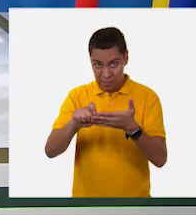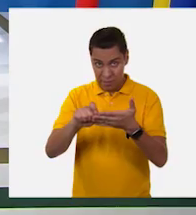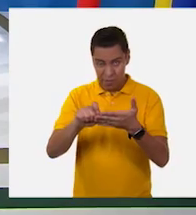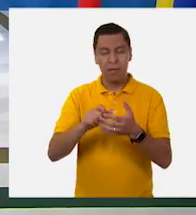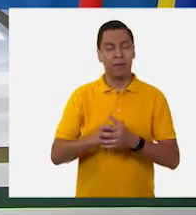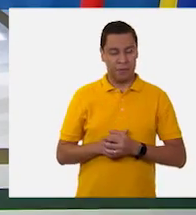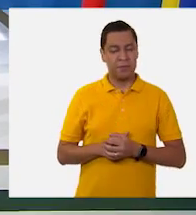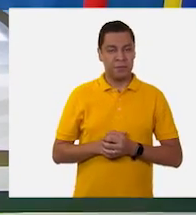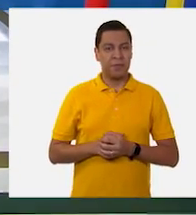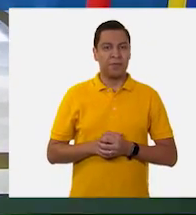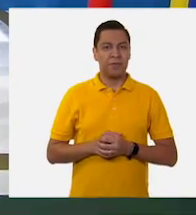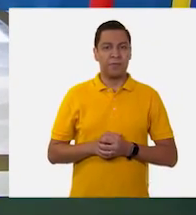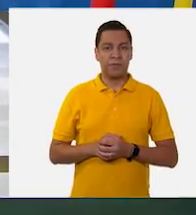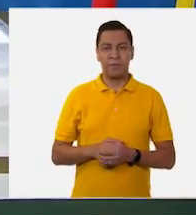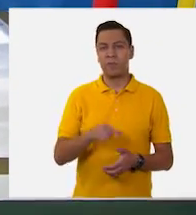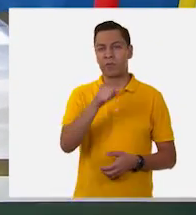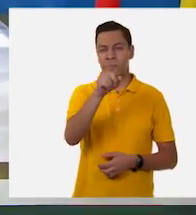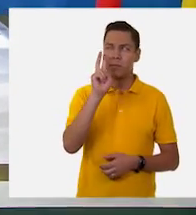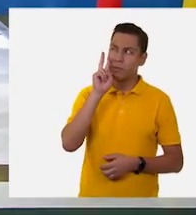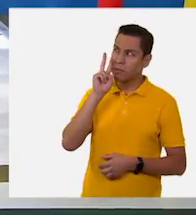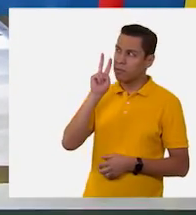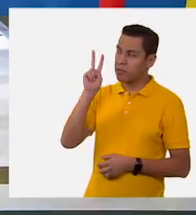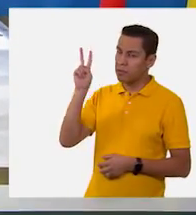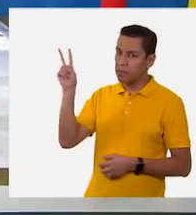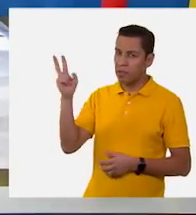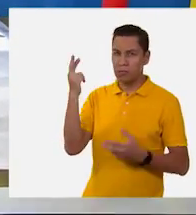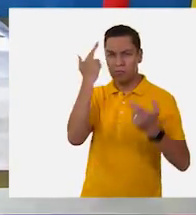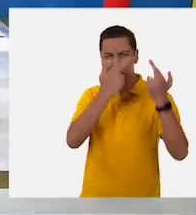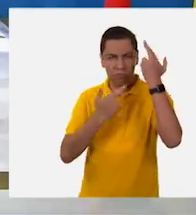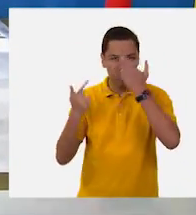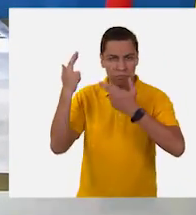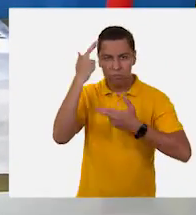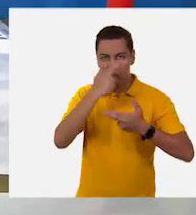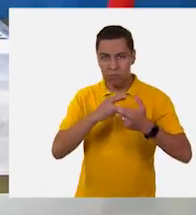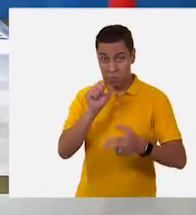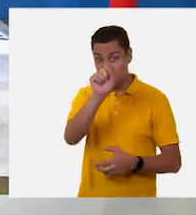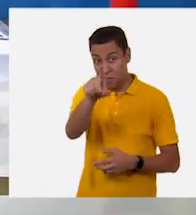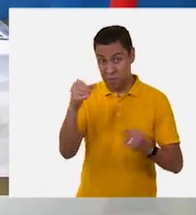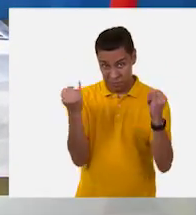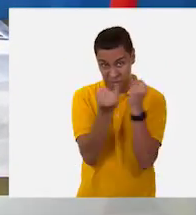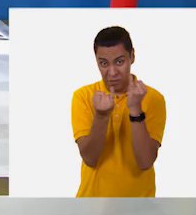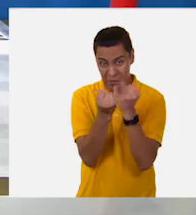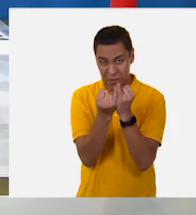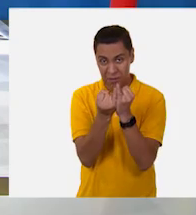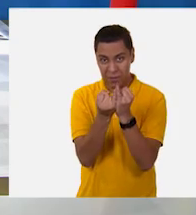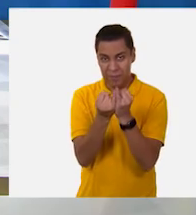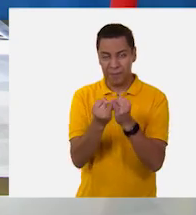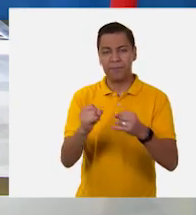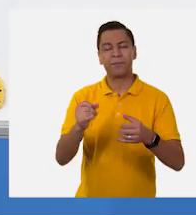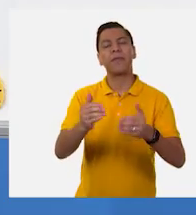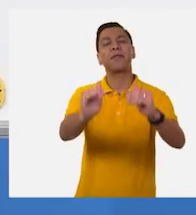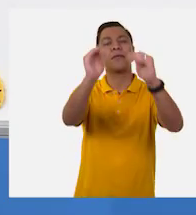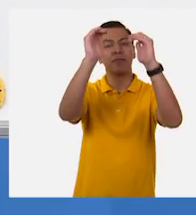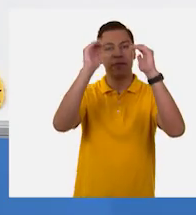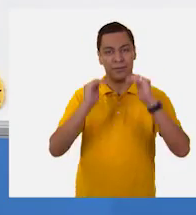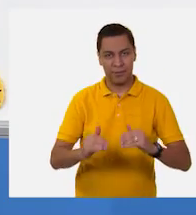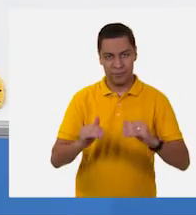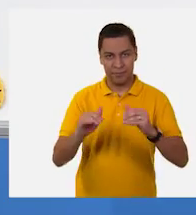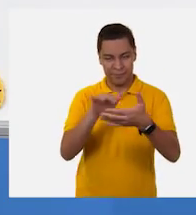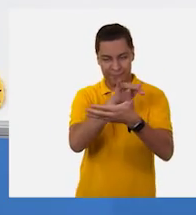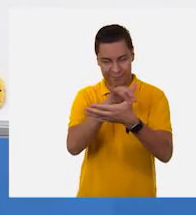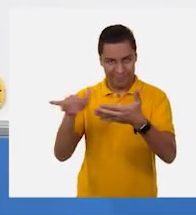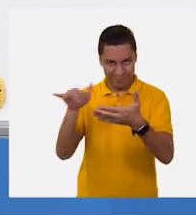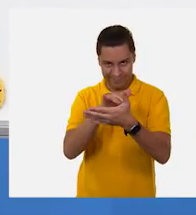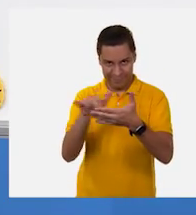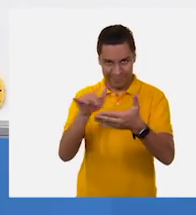claro que sí. Para que las alumnas y los alumnos en casa revisen si tienen la misma respuesta. ¿Me ayudarías a leer el siguiente problema para que